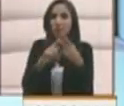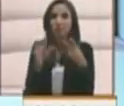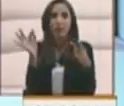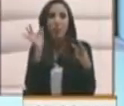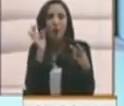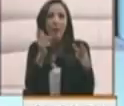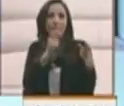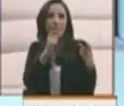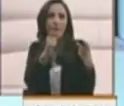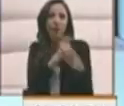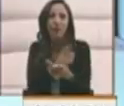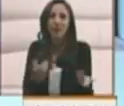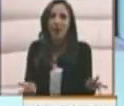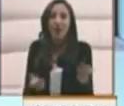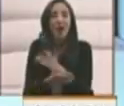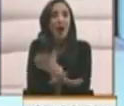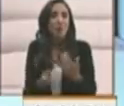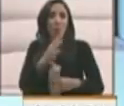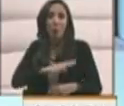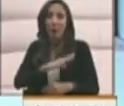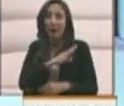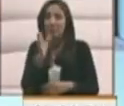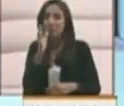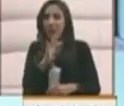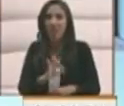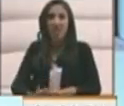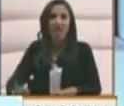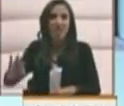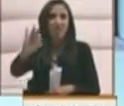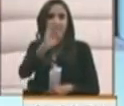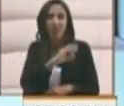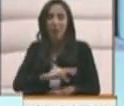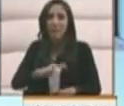que salieron además de forma inmoral